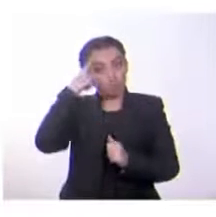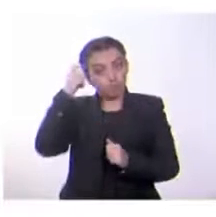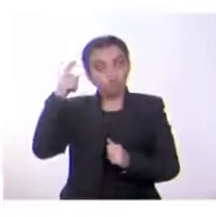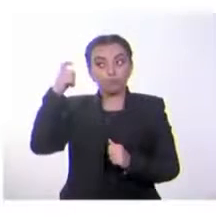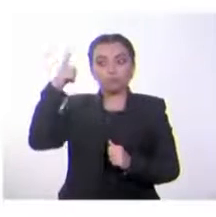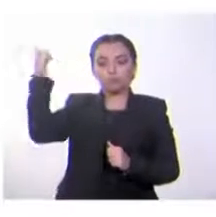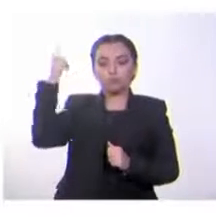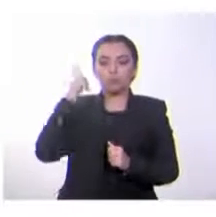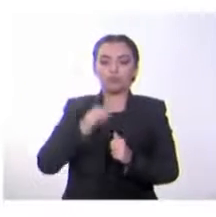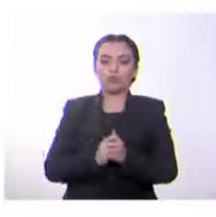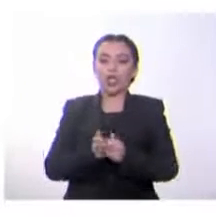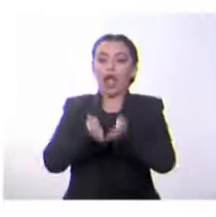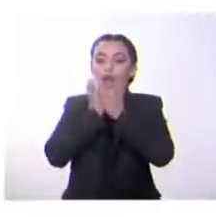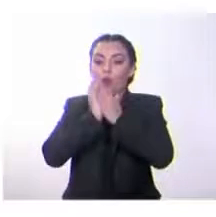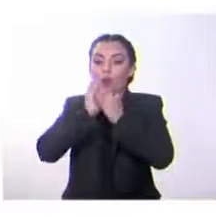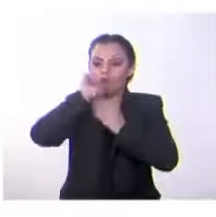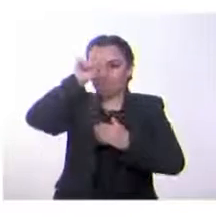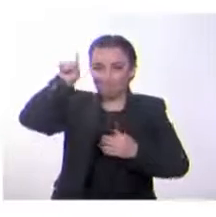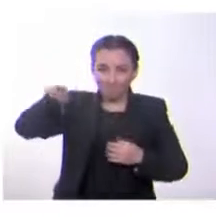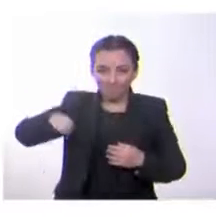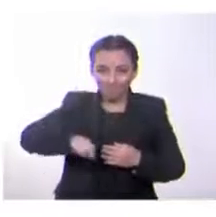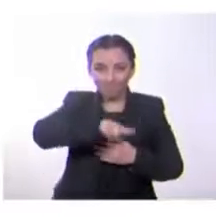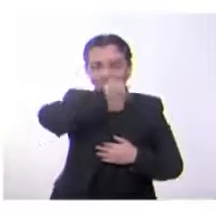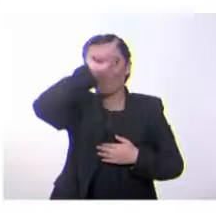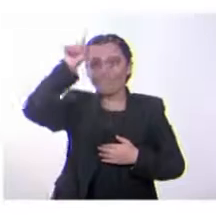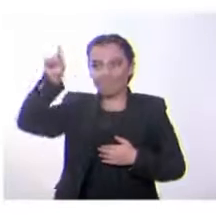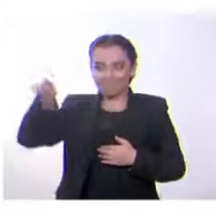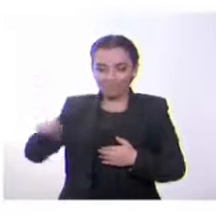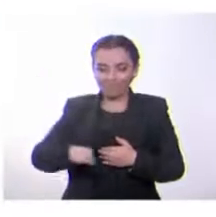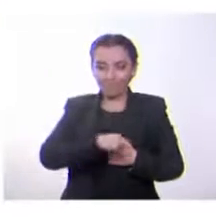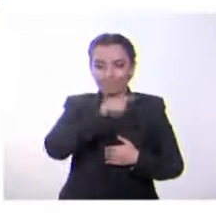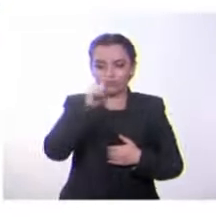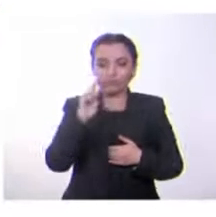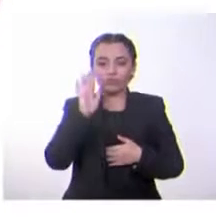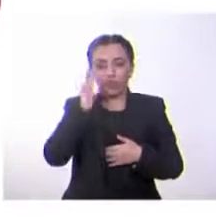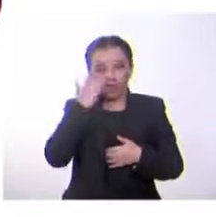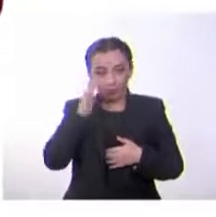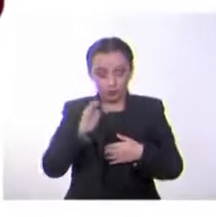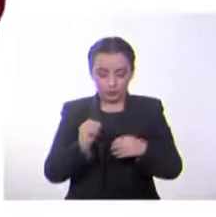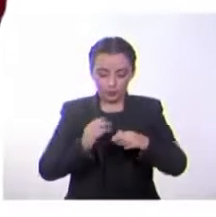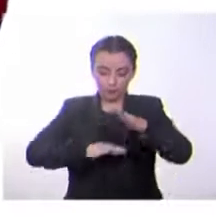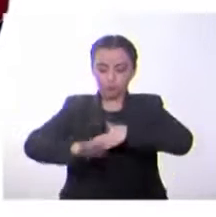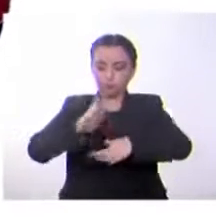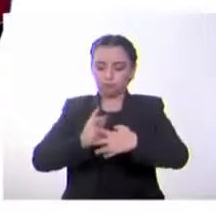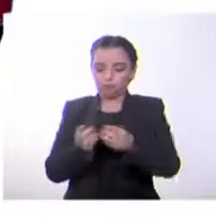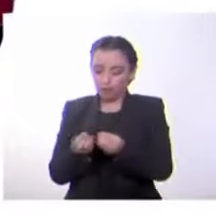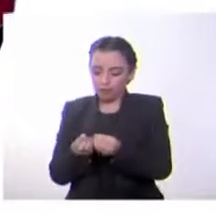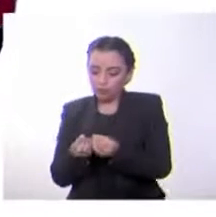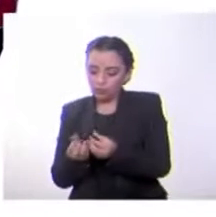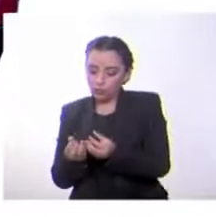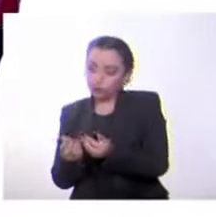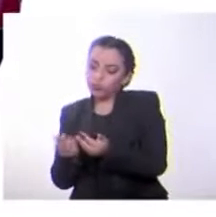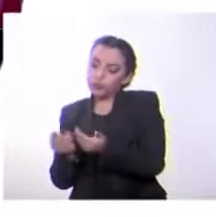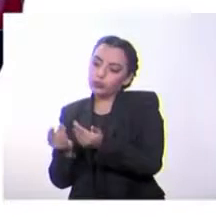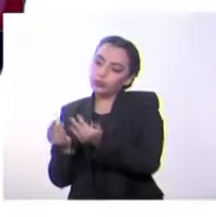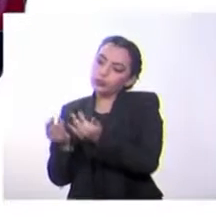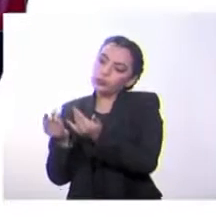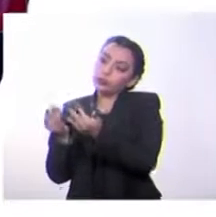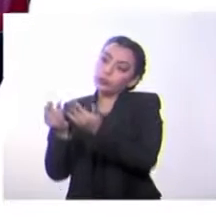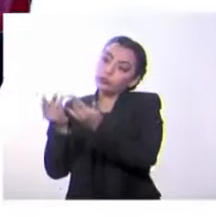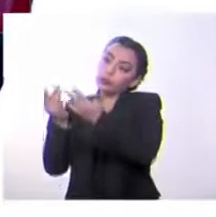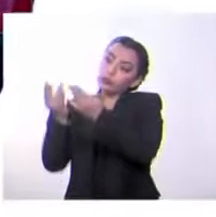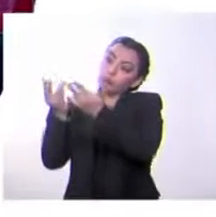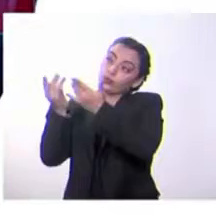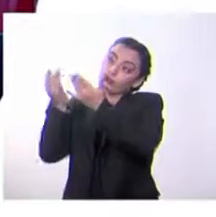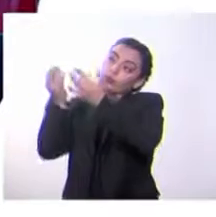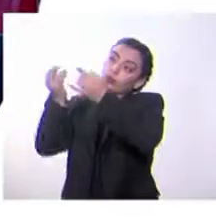hidrológico decíamos que teníamos la evaporación de la superficie de los océanos? En el momento en el